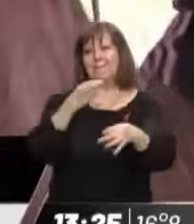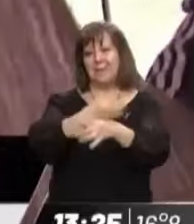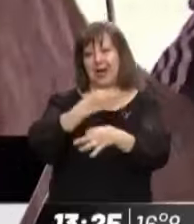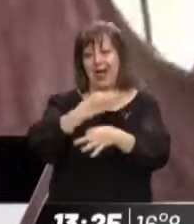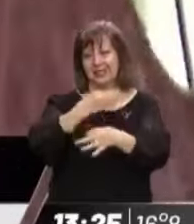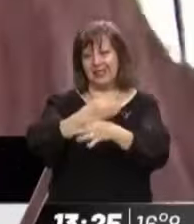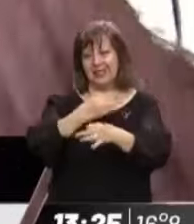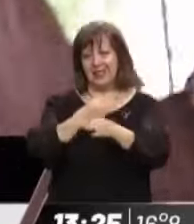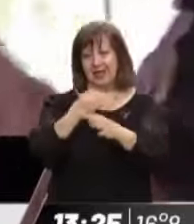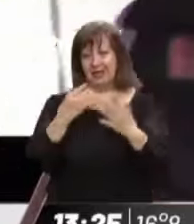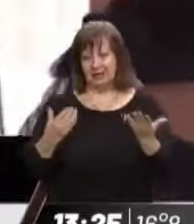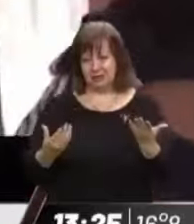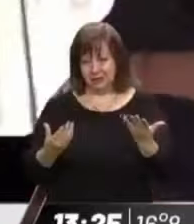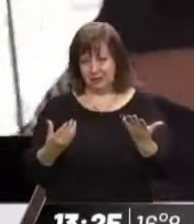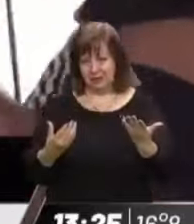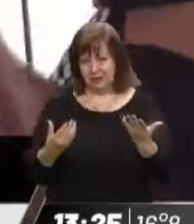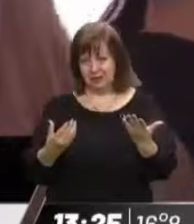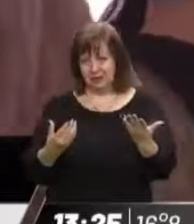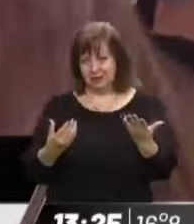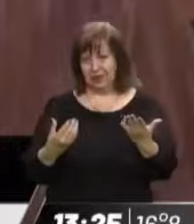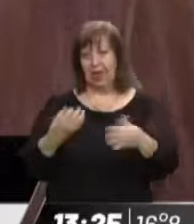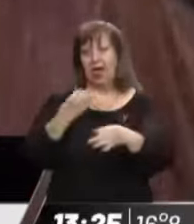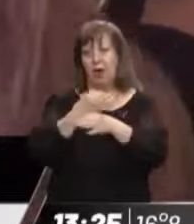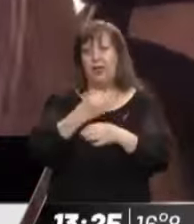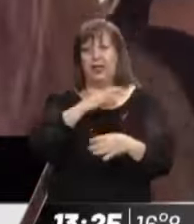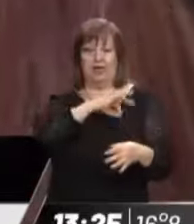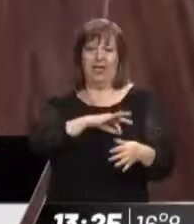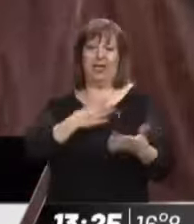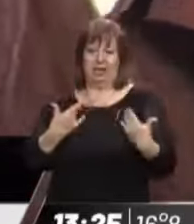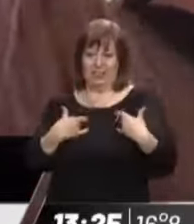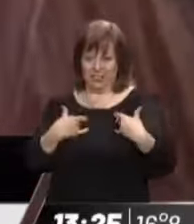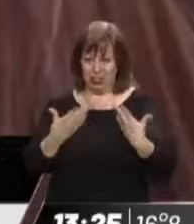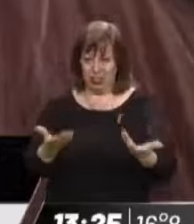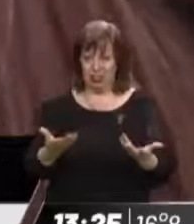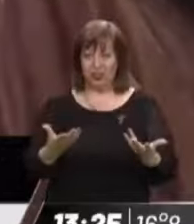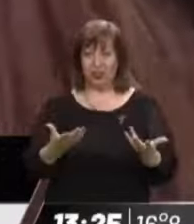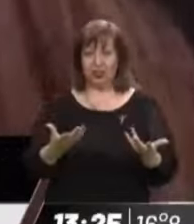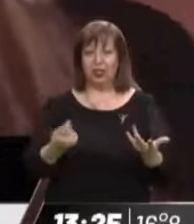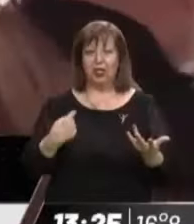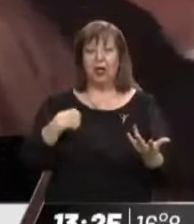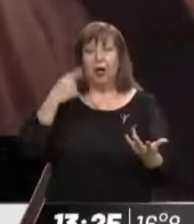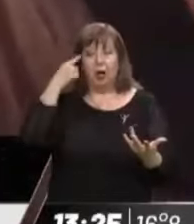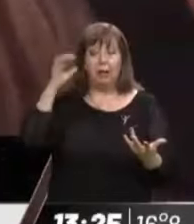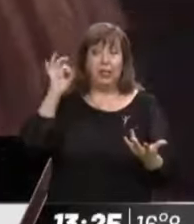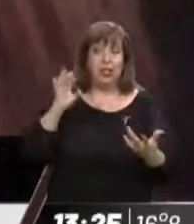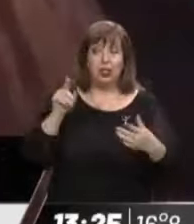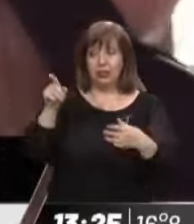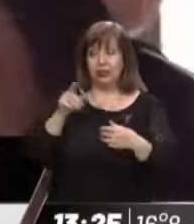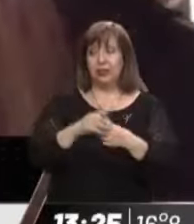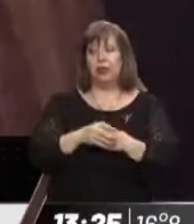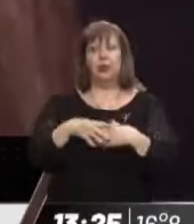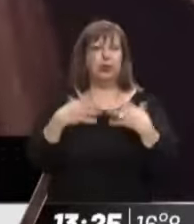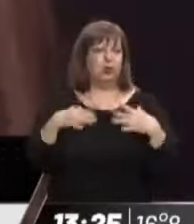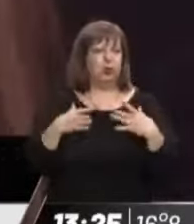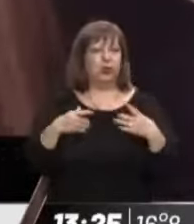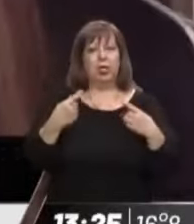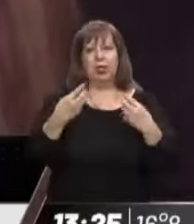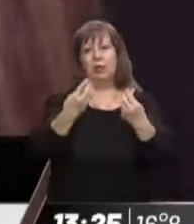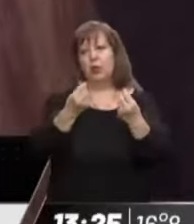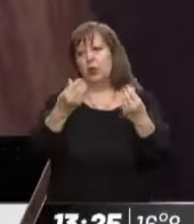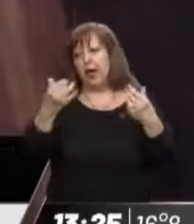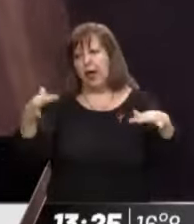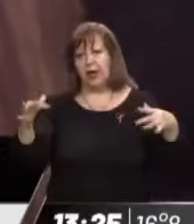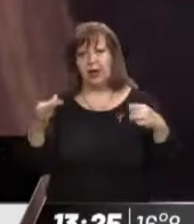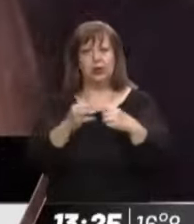Sí, está muy caro todo. Es lo único que puedo opinar, no sé. Muy caro. ¿No la sorprende la noticia?